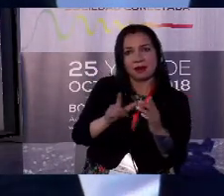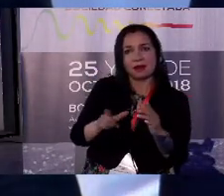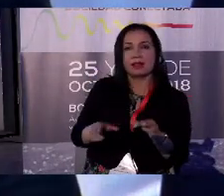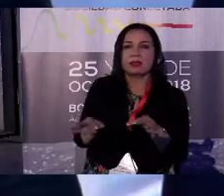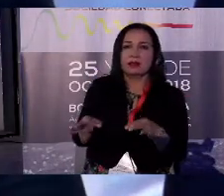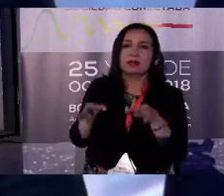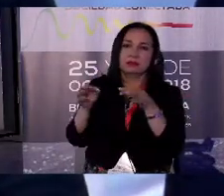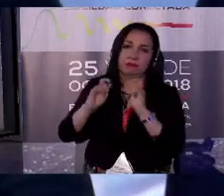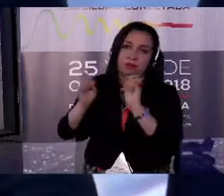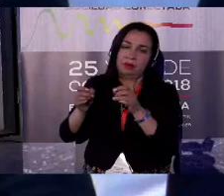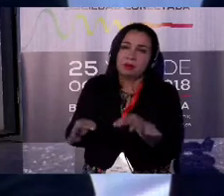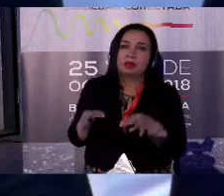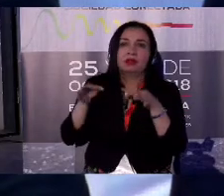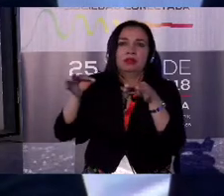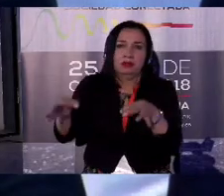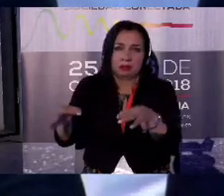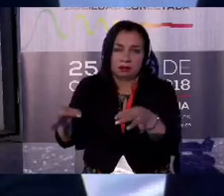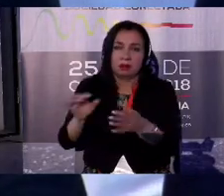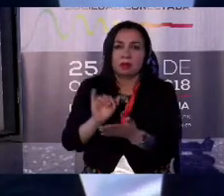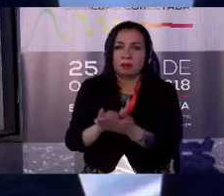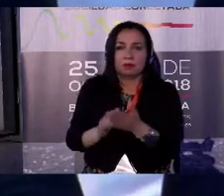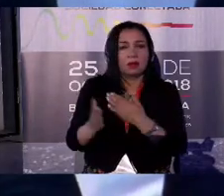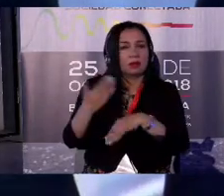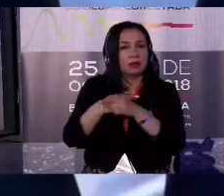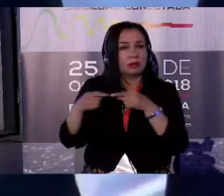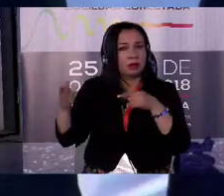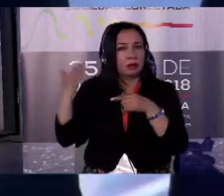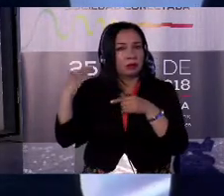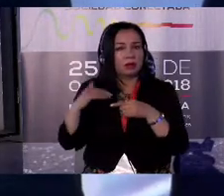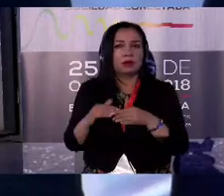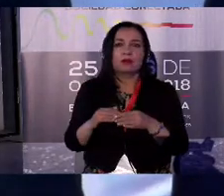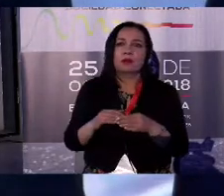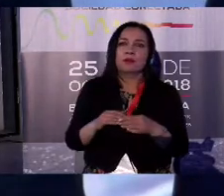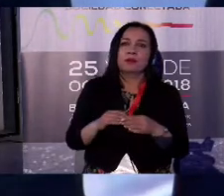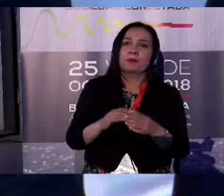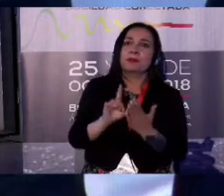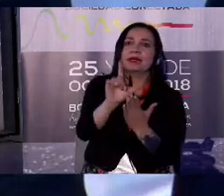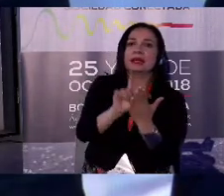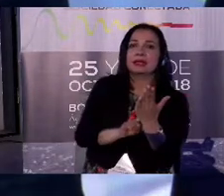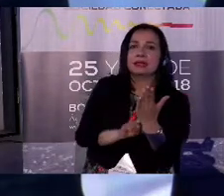ha planteado esta semana pasada licencias